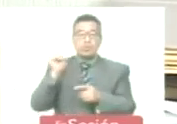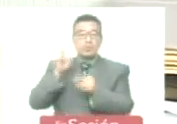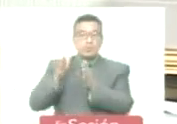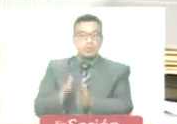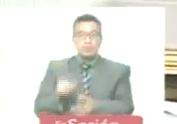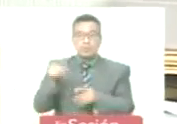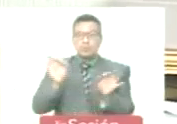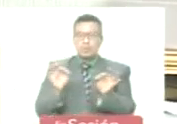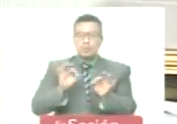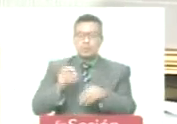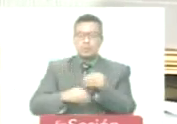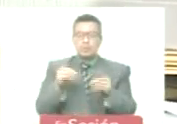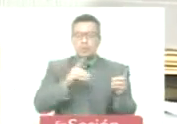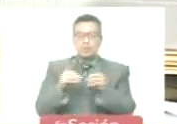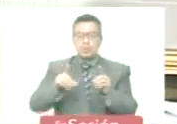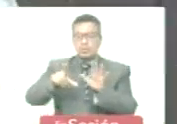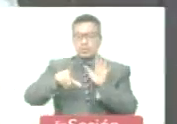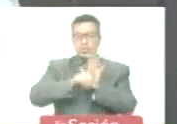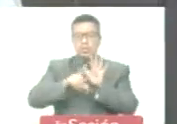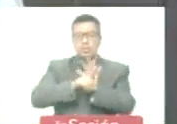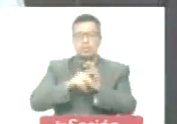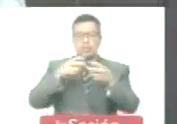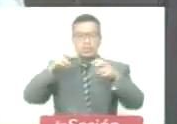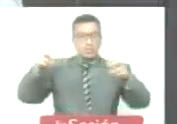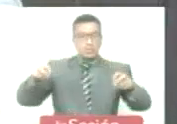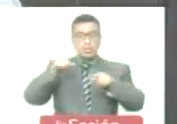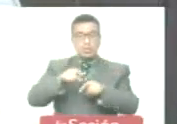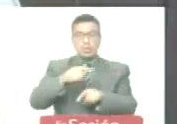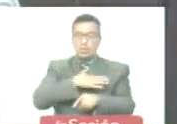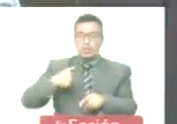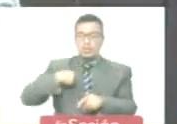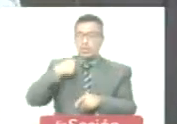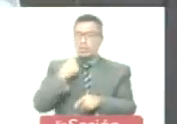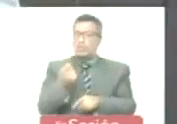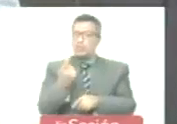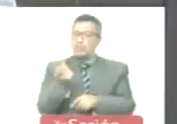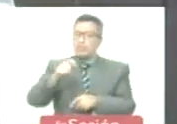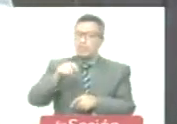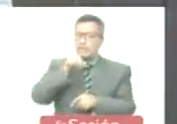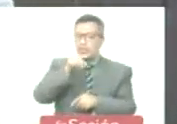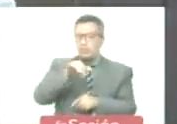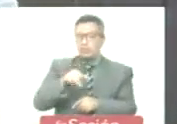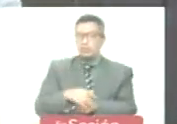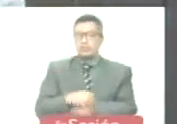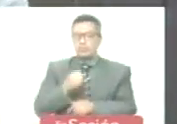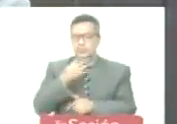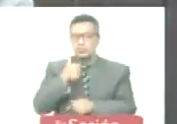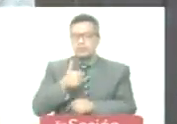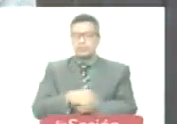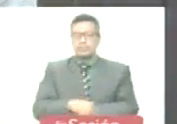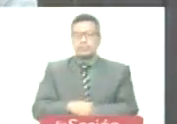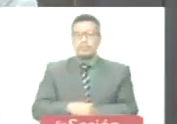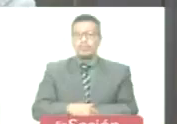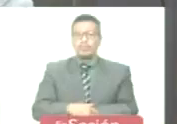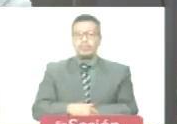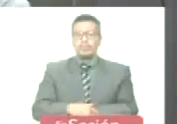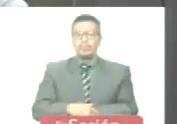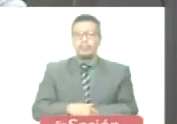no tiene nada que ver con la decisión de esta ley. Me refería al texto de la ley por eso. Yo lo que decía es que le faltaba agregarle eso, pero está bien.